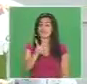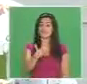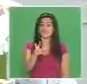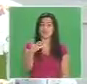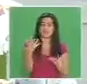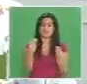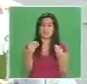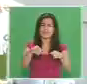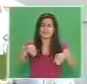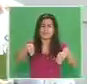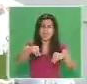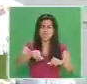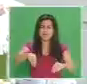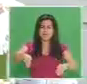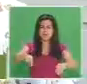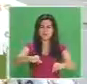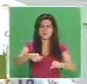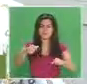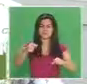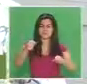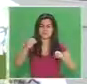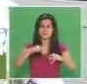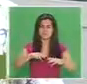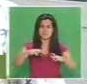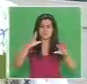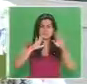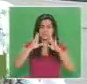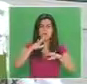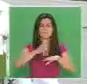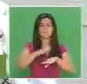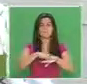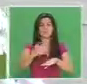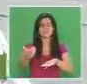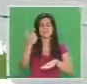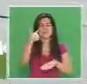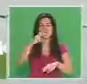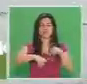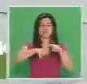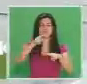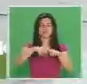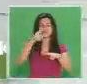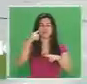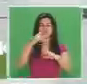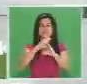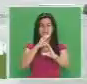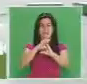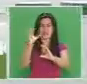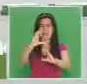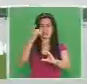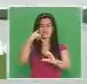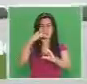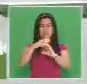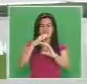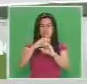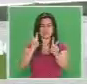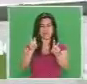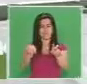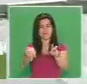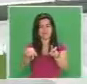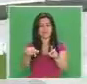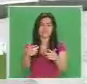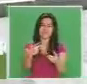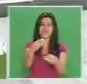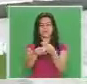tierra porque el metro, el trolebús que está haciendo de Ciudad Caracas se está ejecutando todavía y esto ha traído un